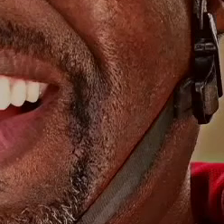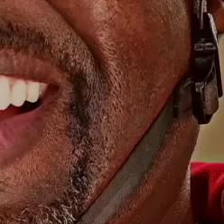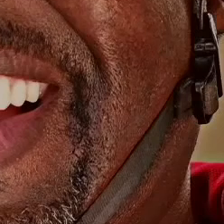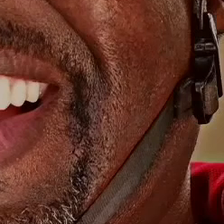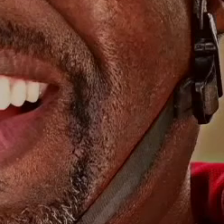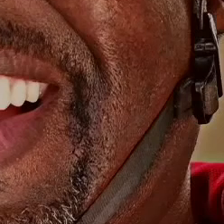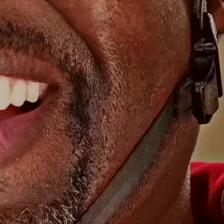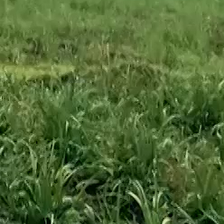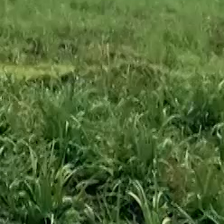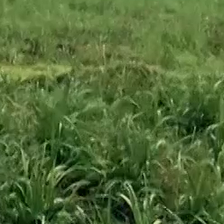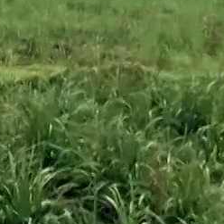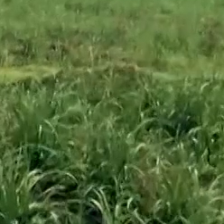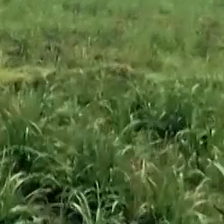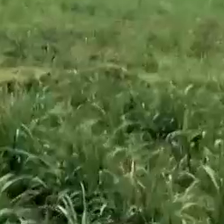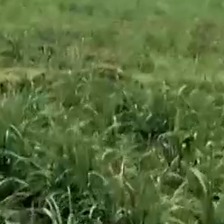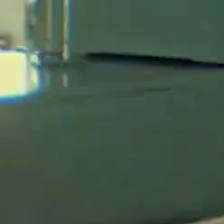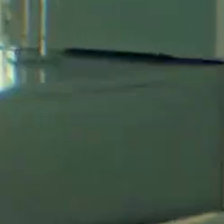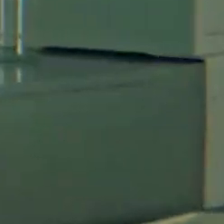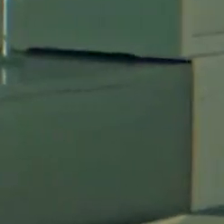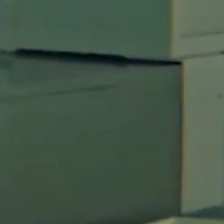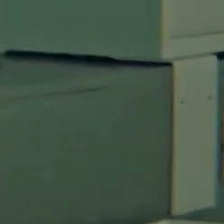claro.com.co/cali.